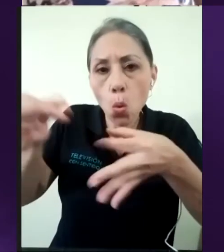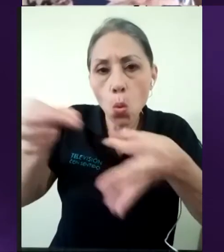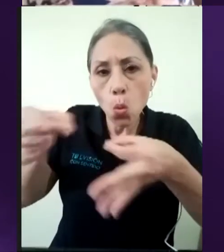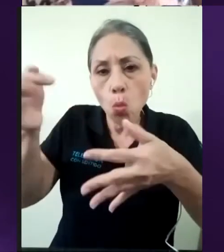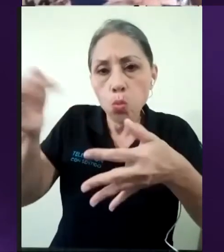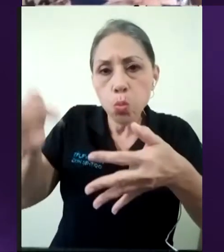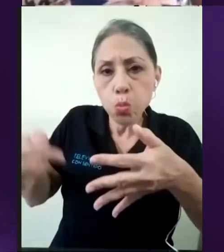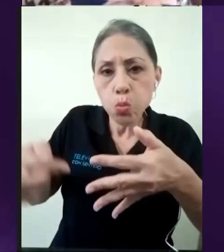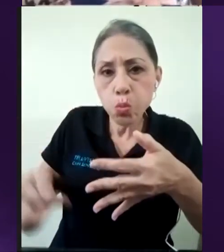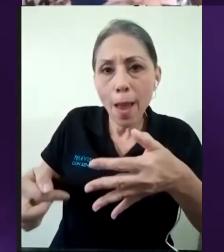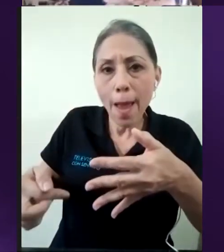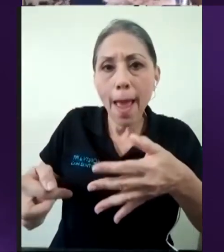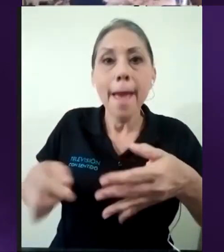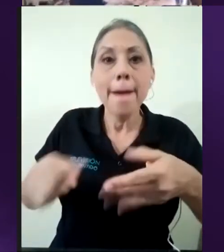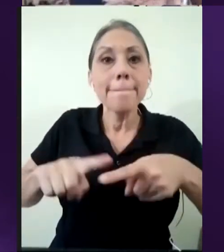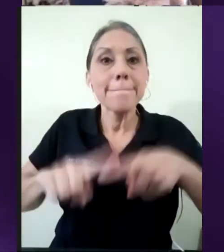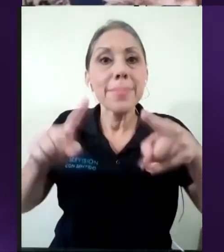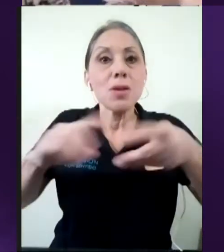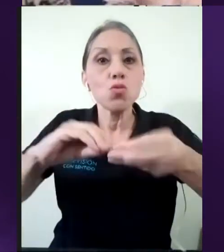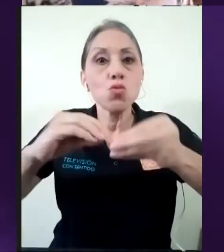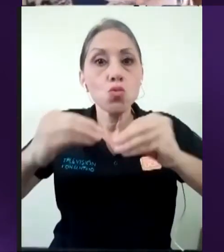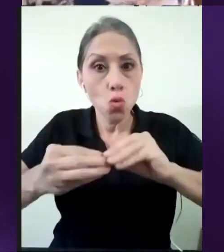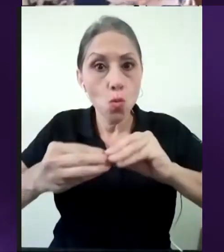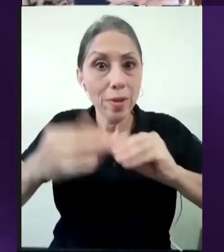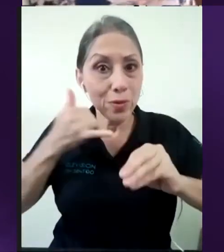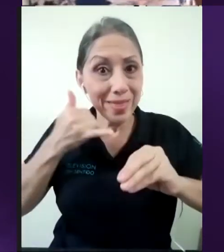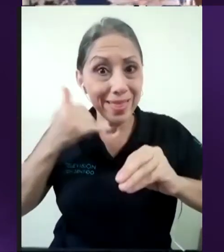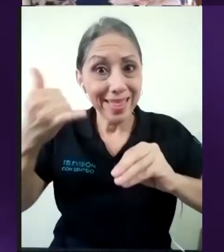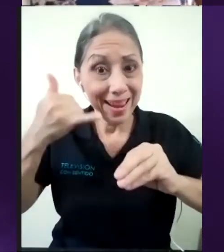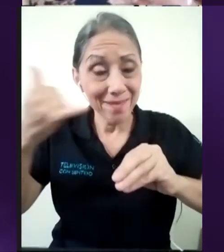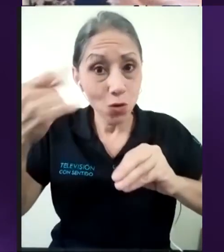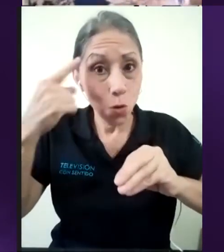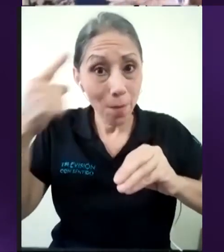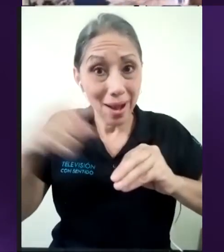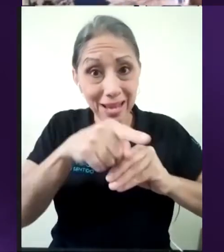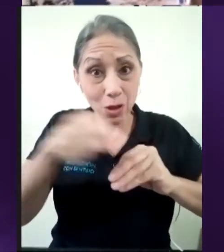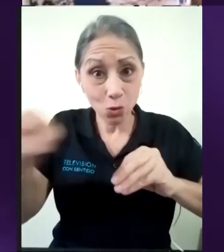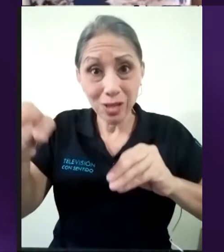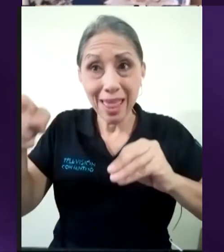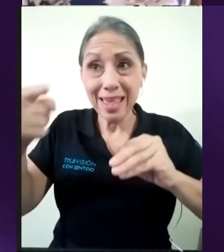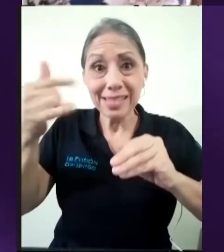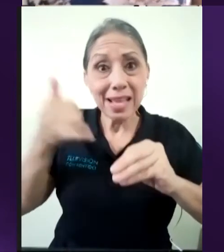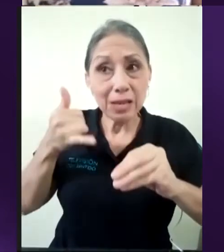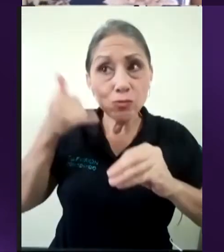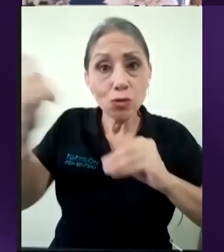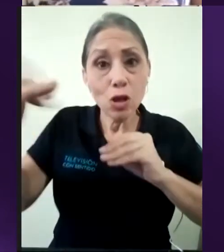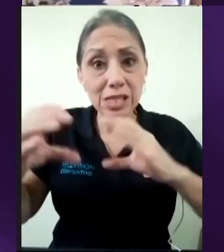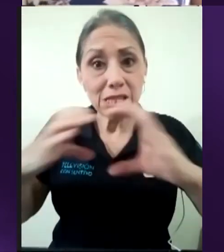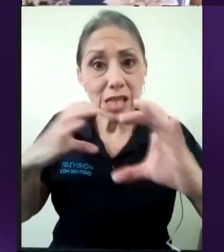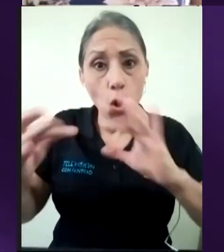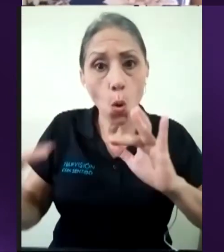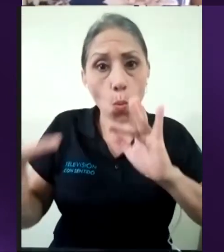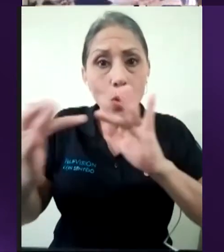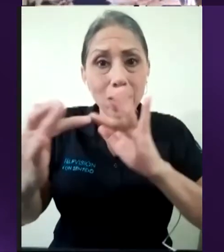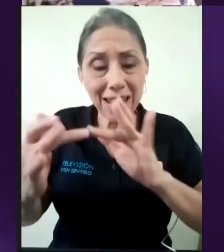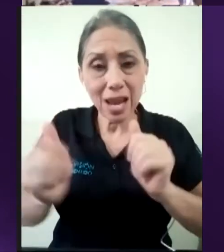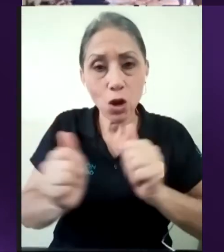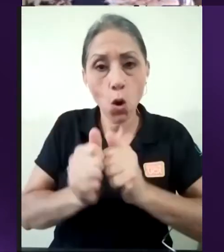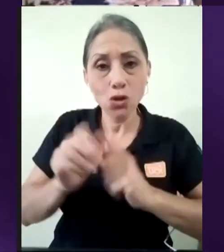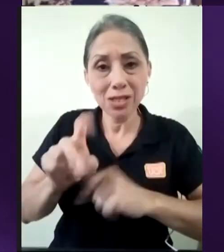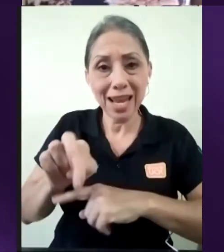línea habilitada para que las personas actualicen sus datos telefónicos o se comuniquen con el SENARE ahorita es